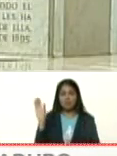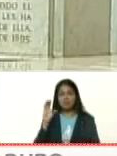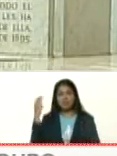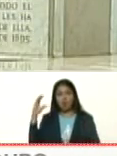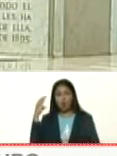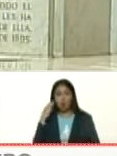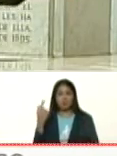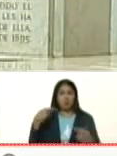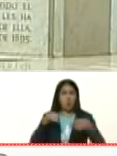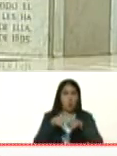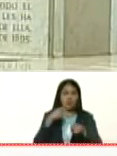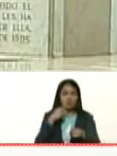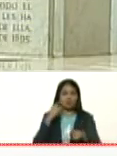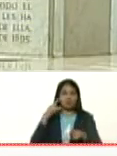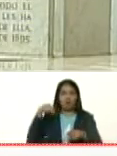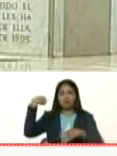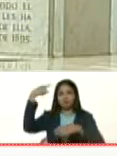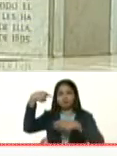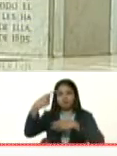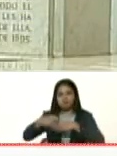hubiera influido por décadas